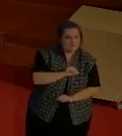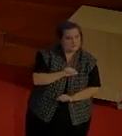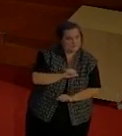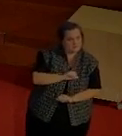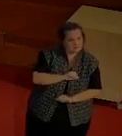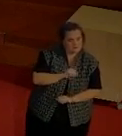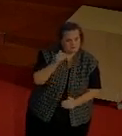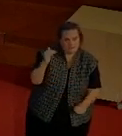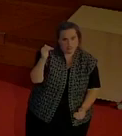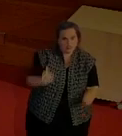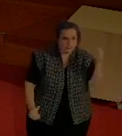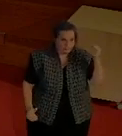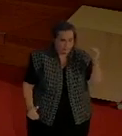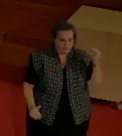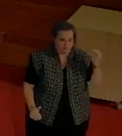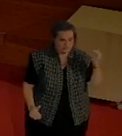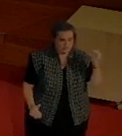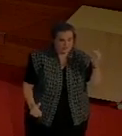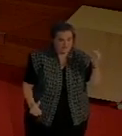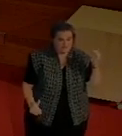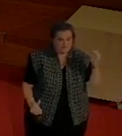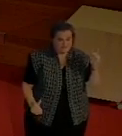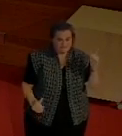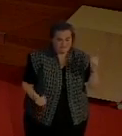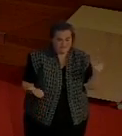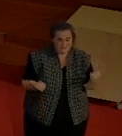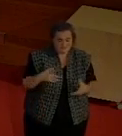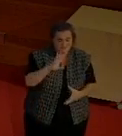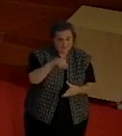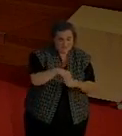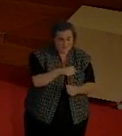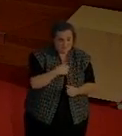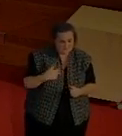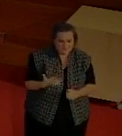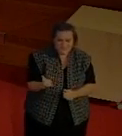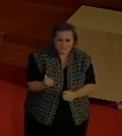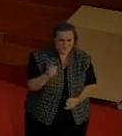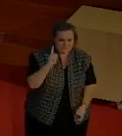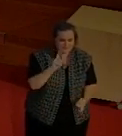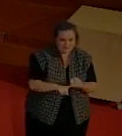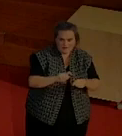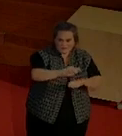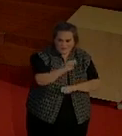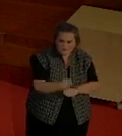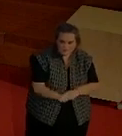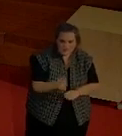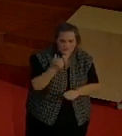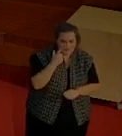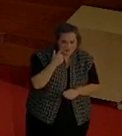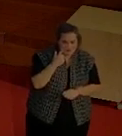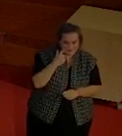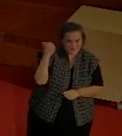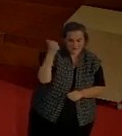enorme con con mafias con en fin con todo un entramado de ver cómo hacer casamientos para esos